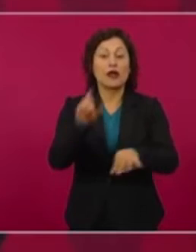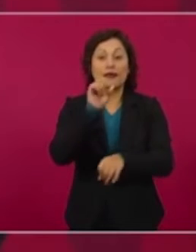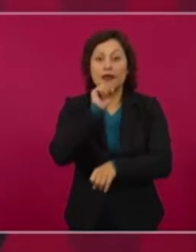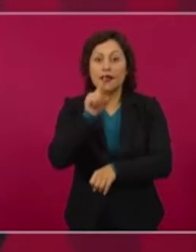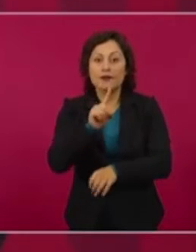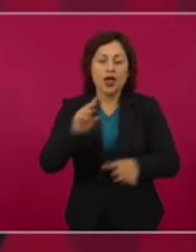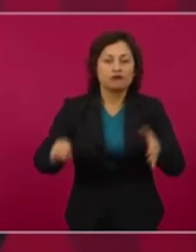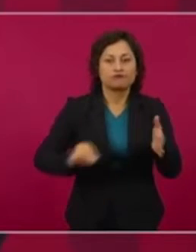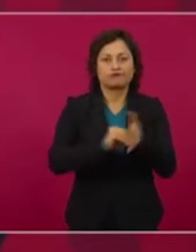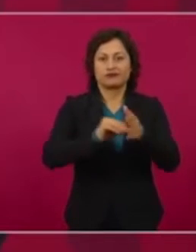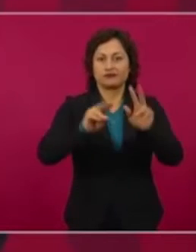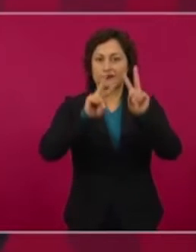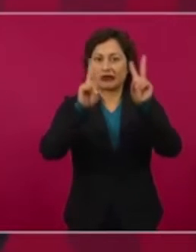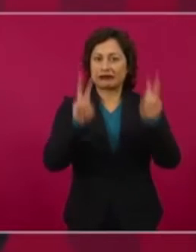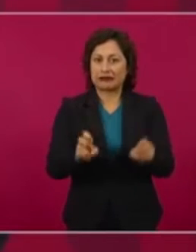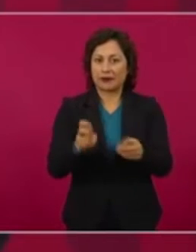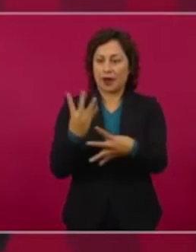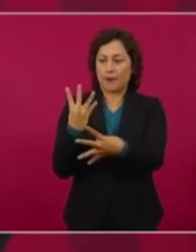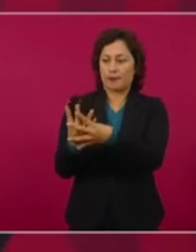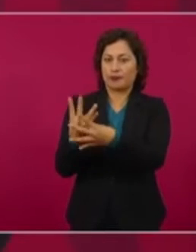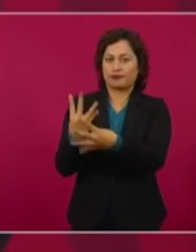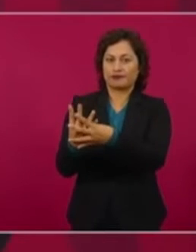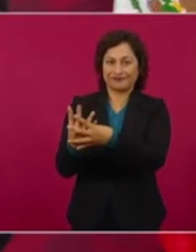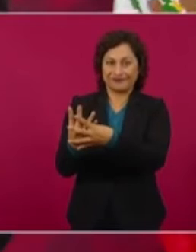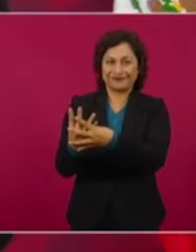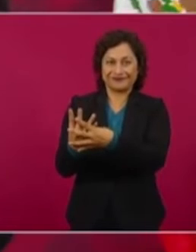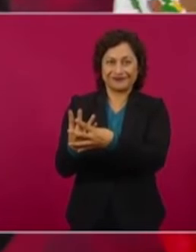los reclusorios